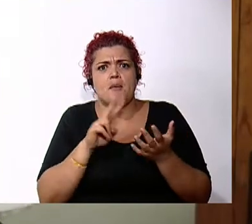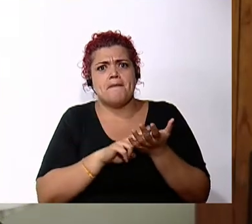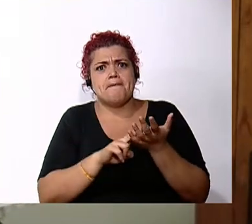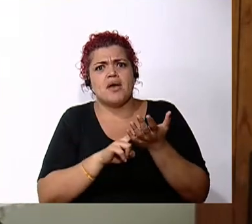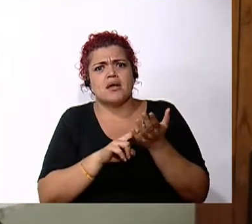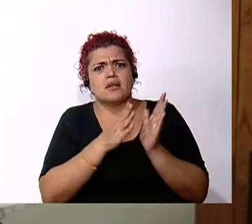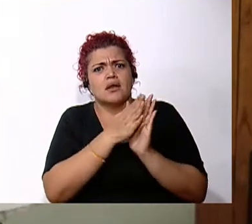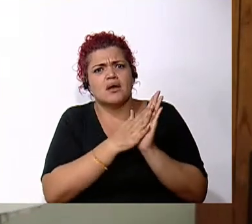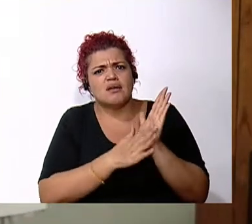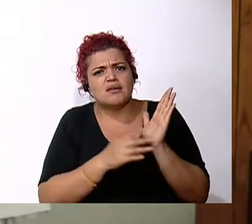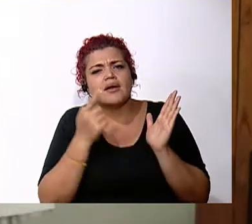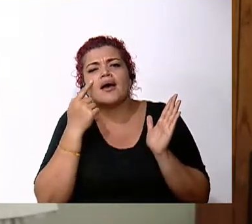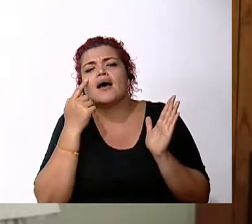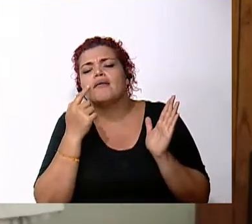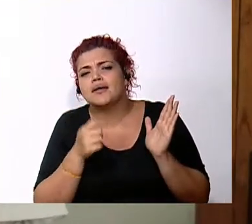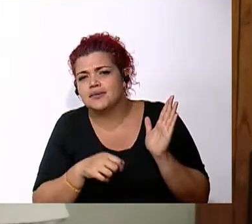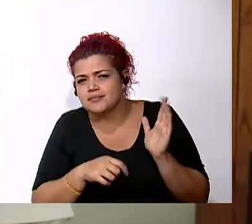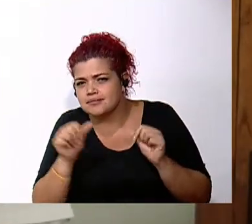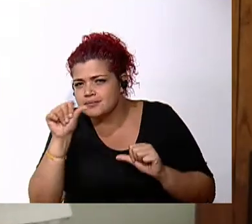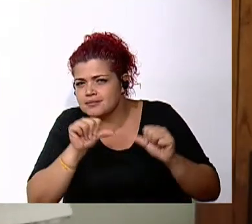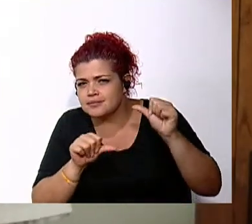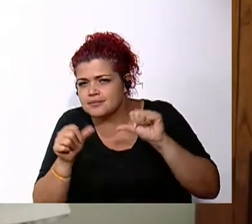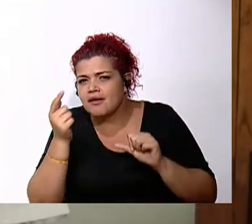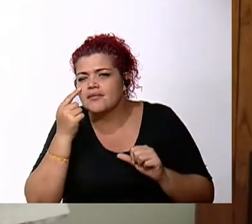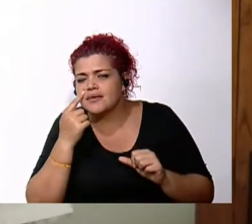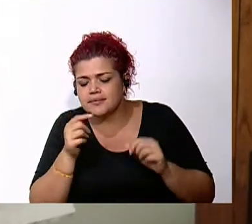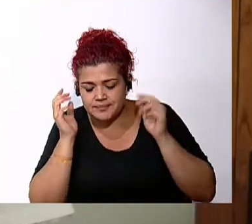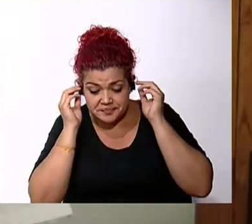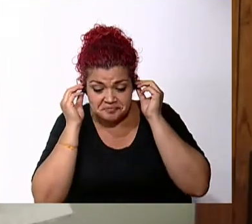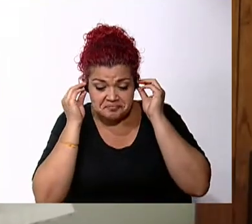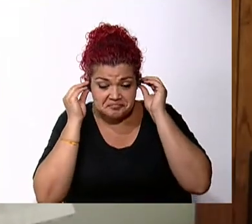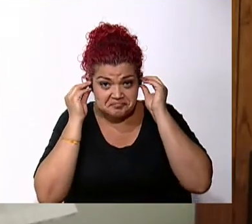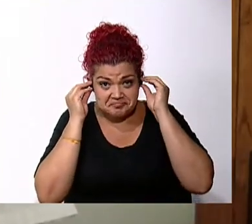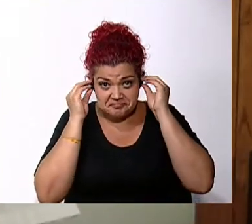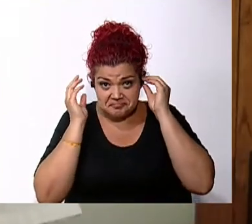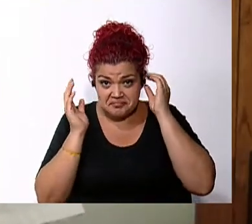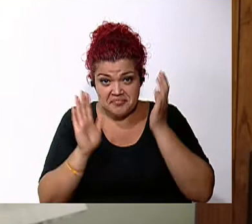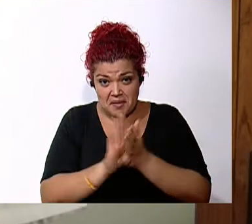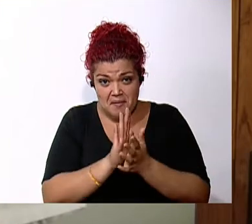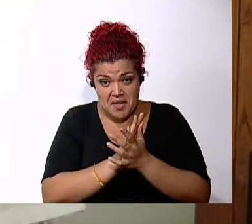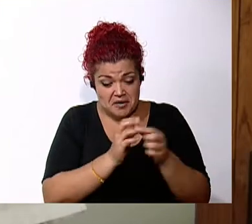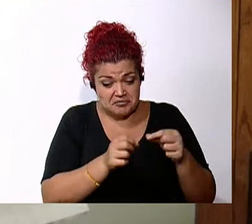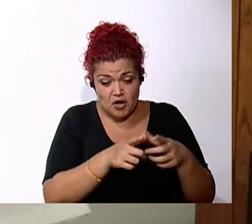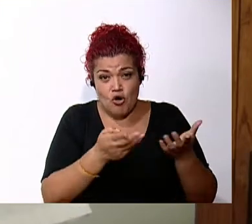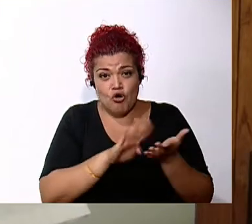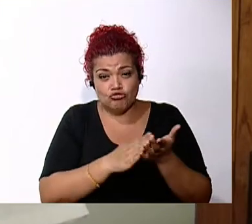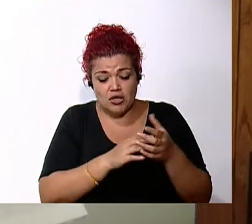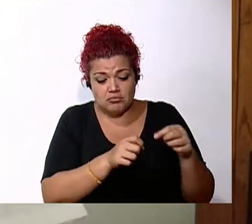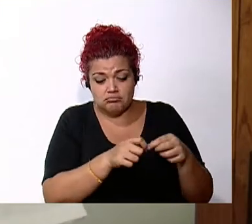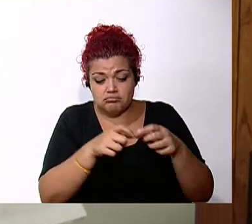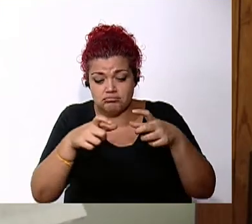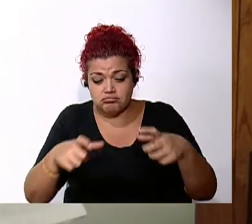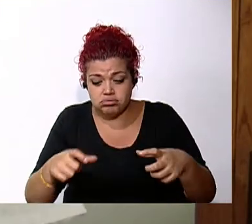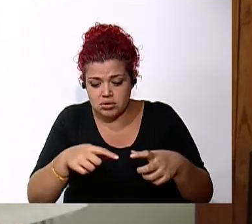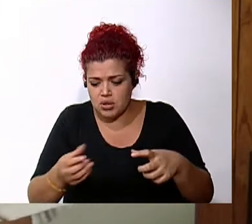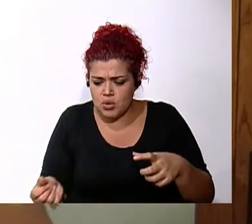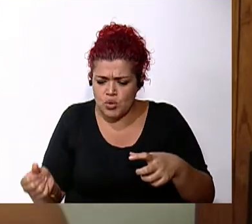pues vamos a filtrar un poquito pues lo que cae con un poco de papel de cocina que tengo yo aquí preparado. A ver, Arlequino,